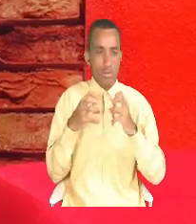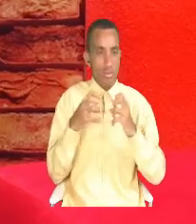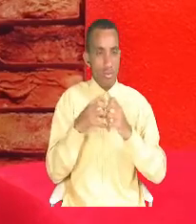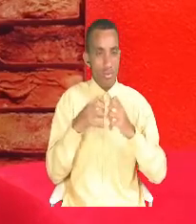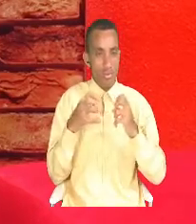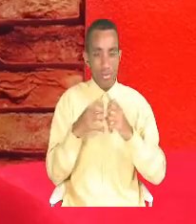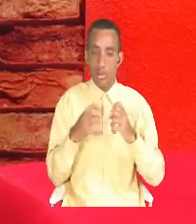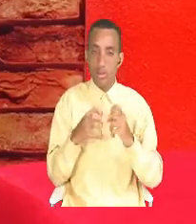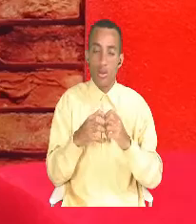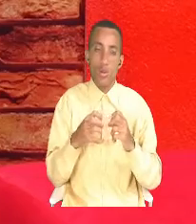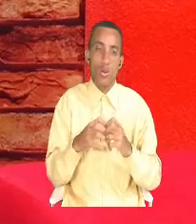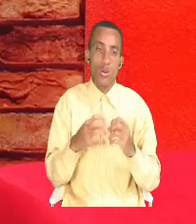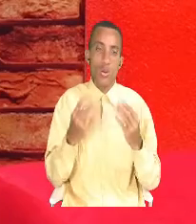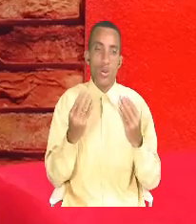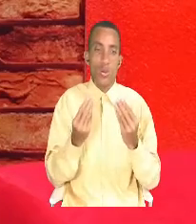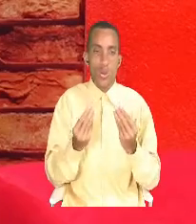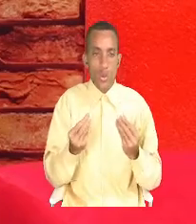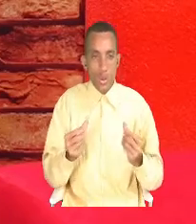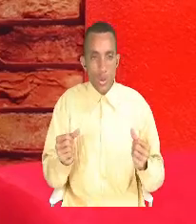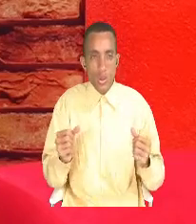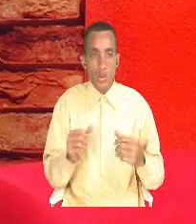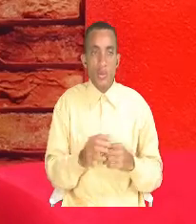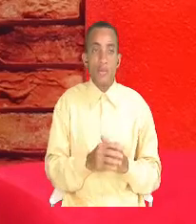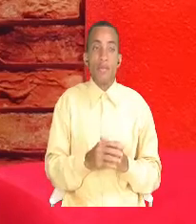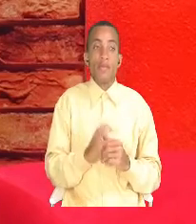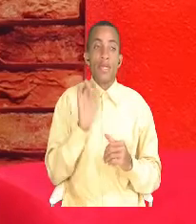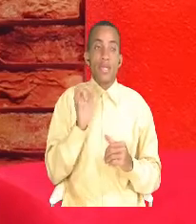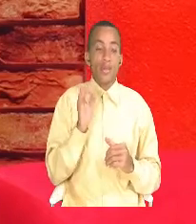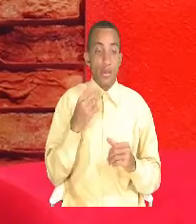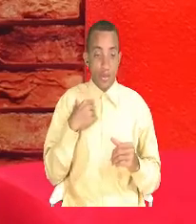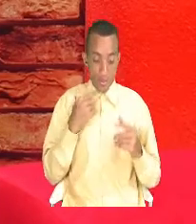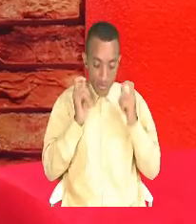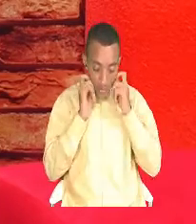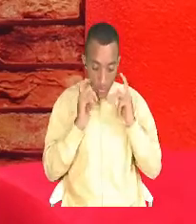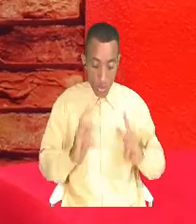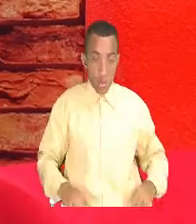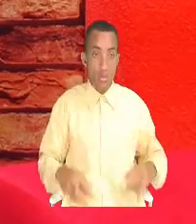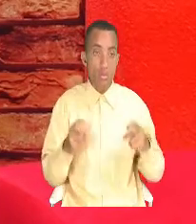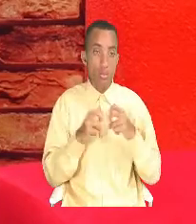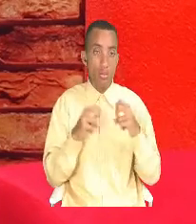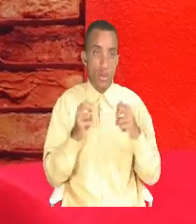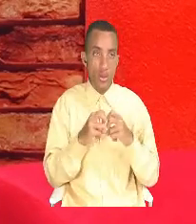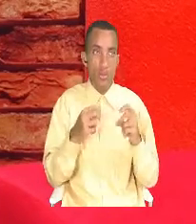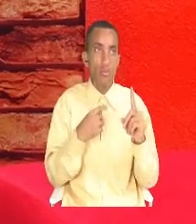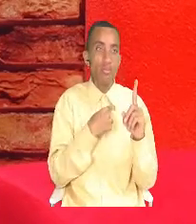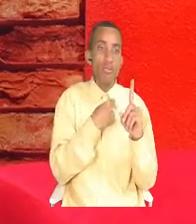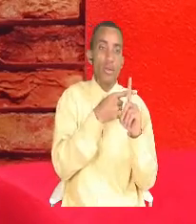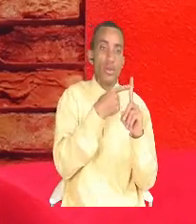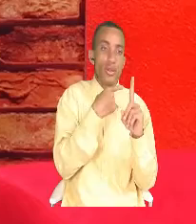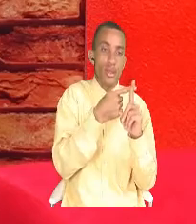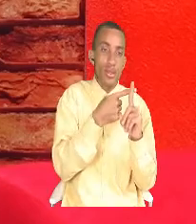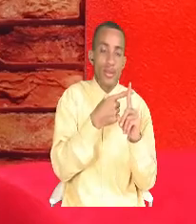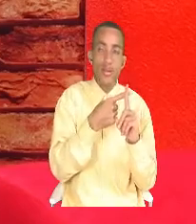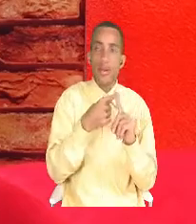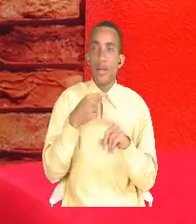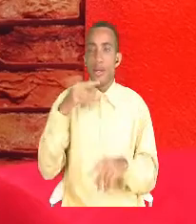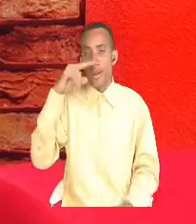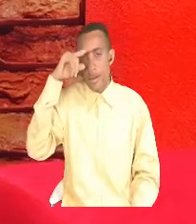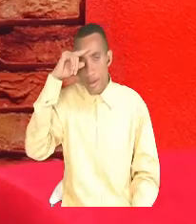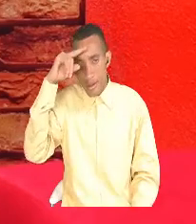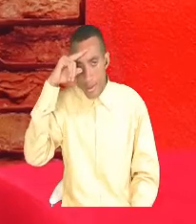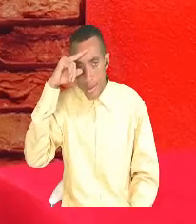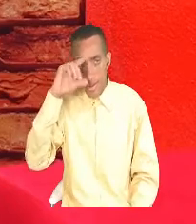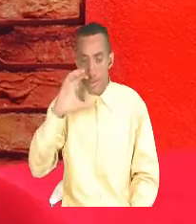Nosotros todo el tiempo tenemos cantidad de energía en nuestro cuerpo, ¿cierto? Energía positiva, energía negativa. Lo que hace la